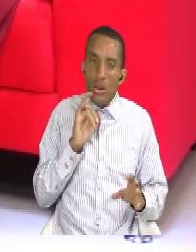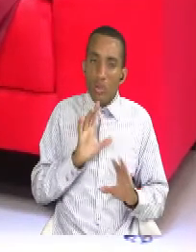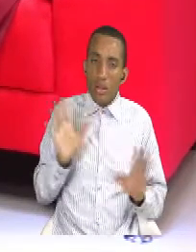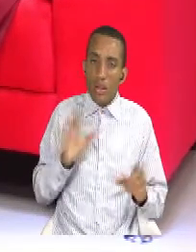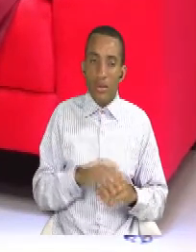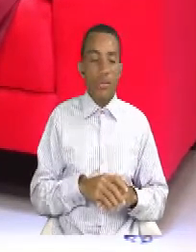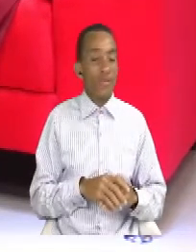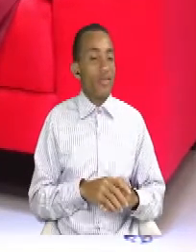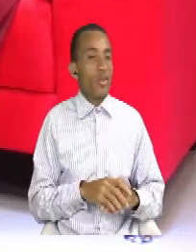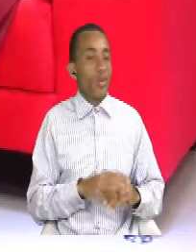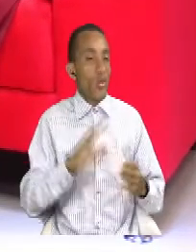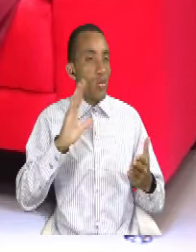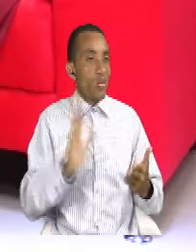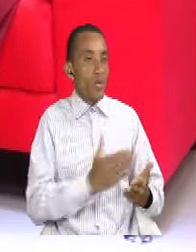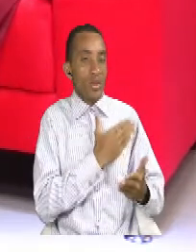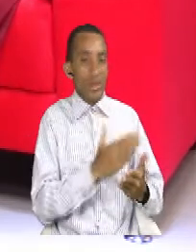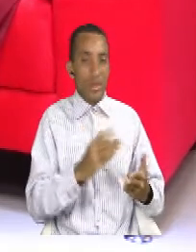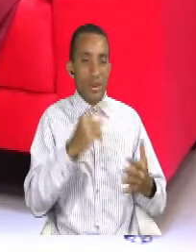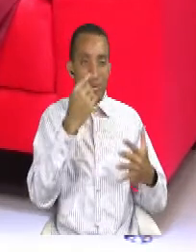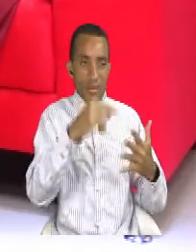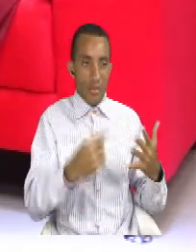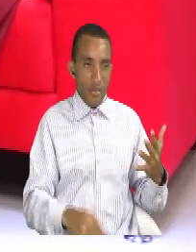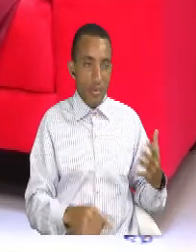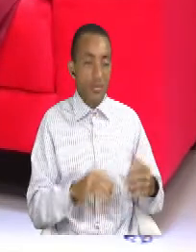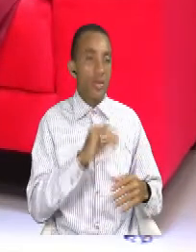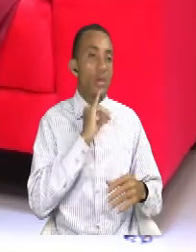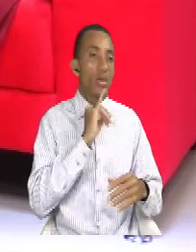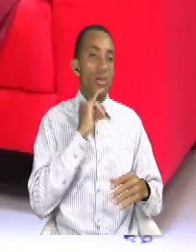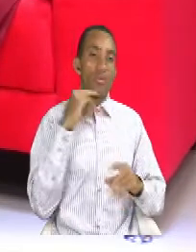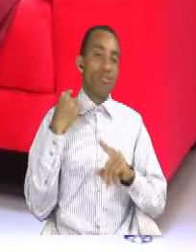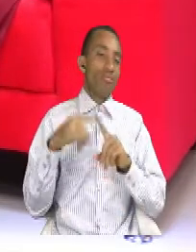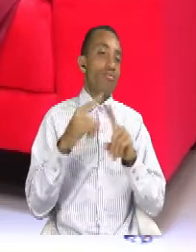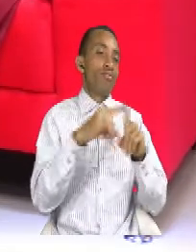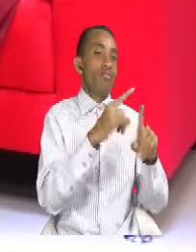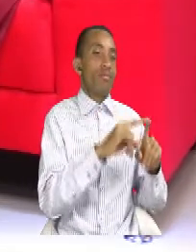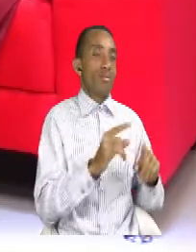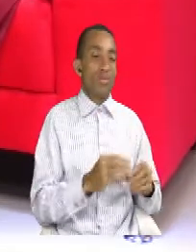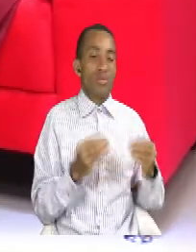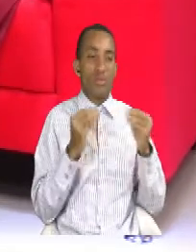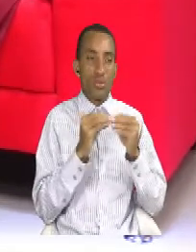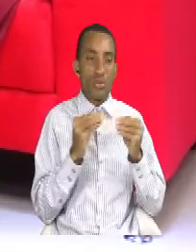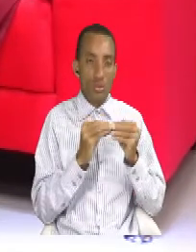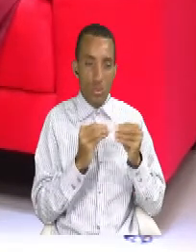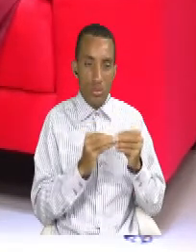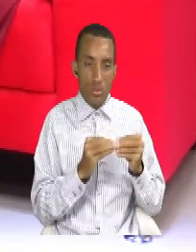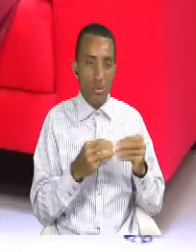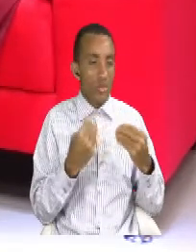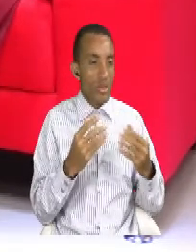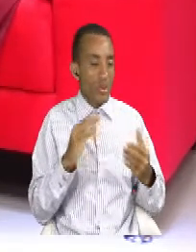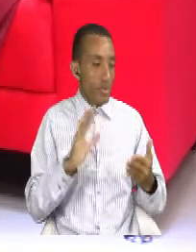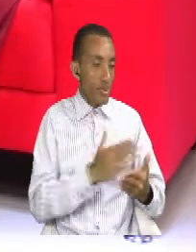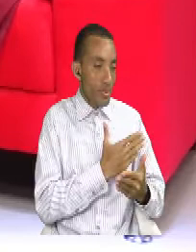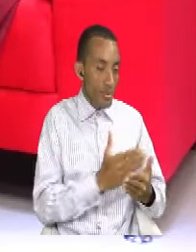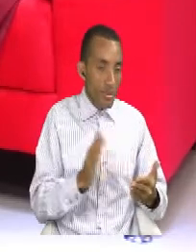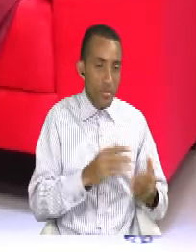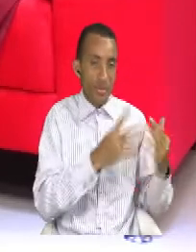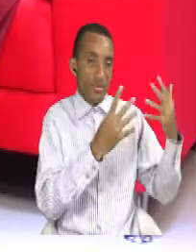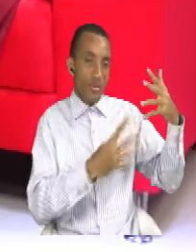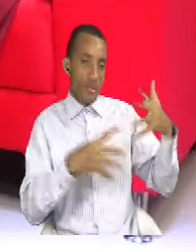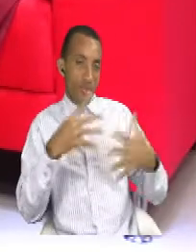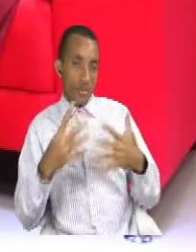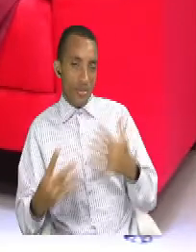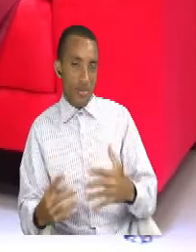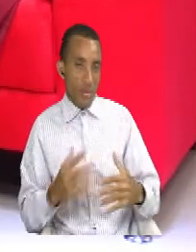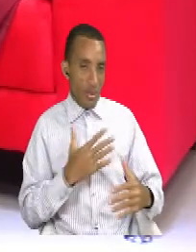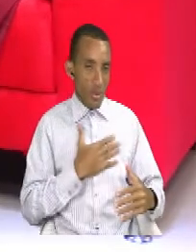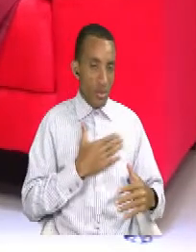música tiene muchas expresiones, así como hay miles de idiomas, muchos géneros, muchos ritmos, muchas culturas, muchas expresiones. Entonces uno no